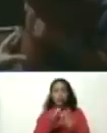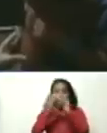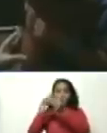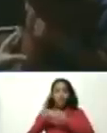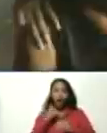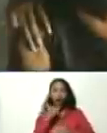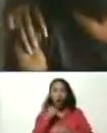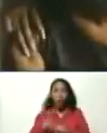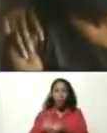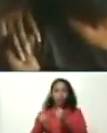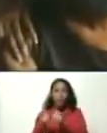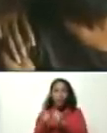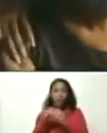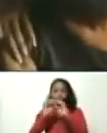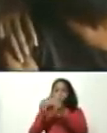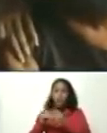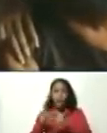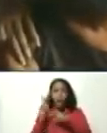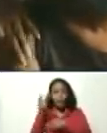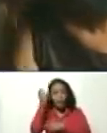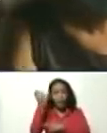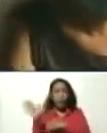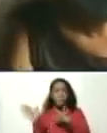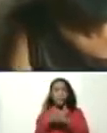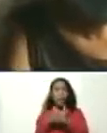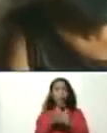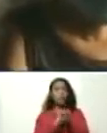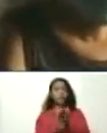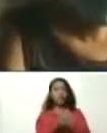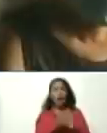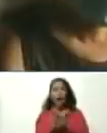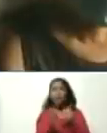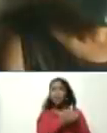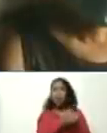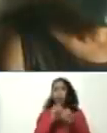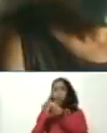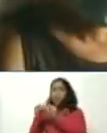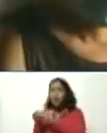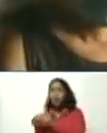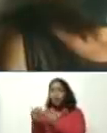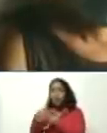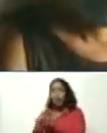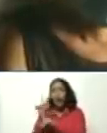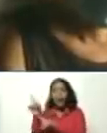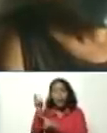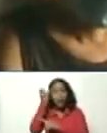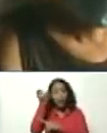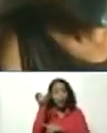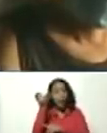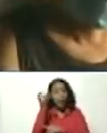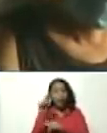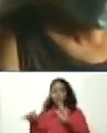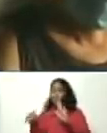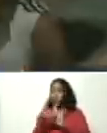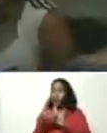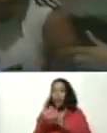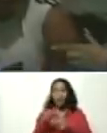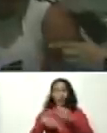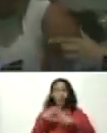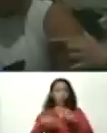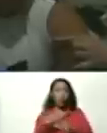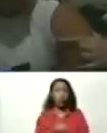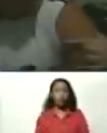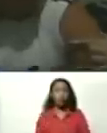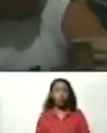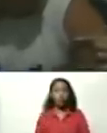que reparar. Esa idea de cerrar las cosas, una reparación integral, es una idea contrarrevolucionaria.